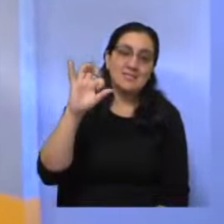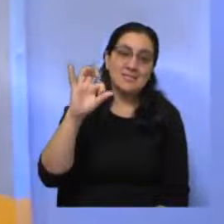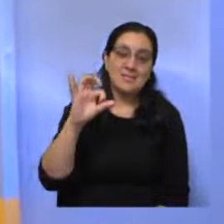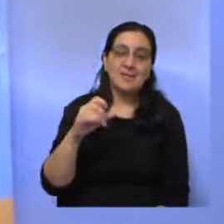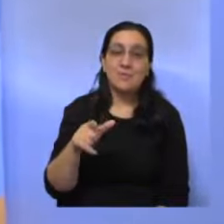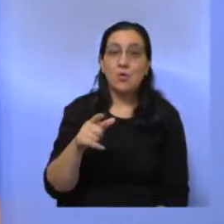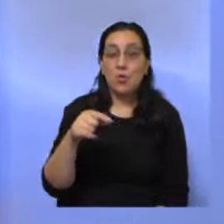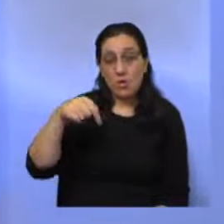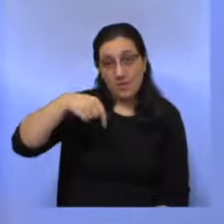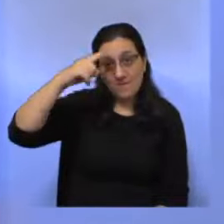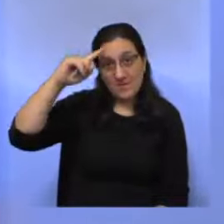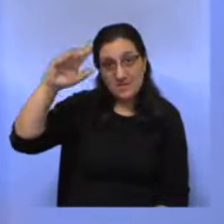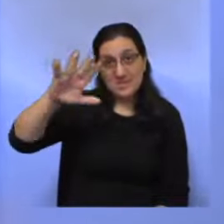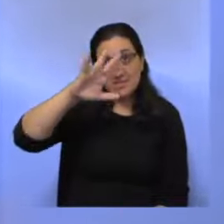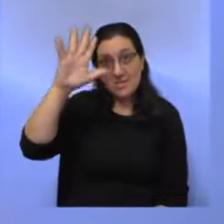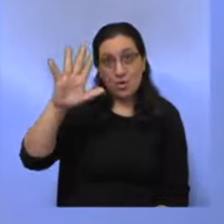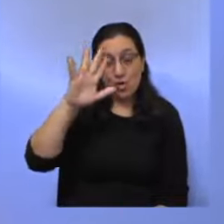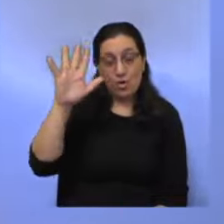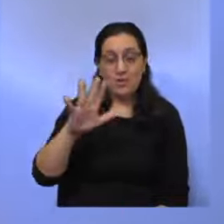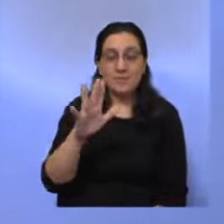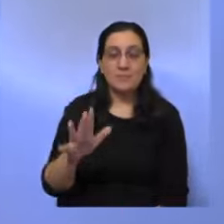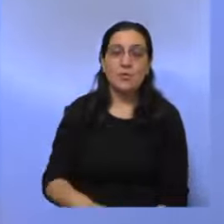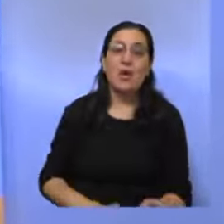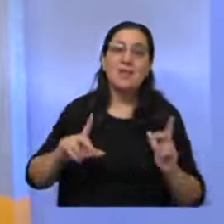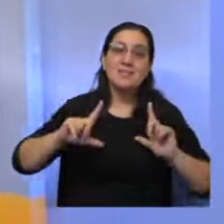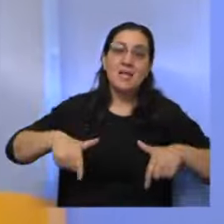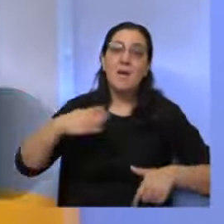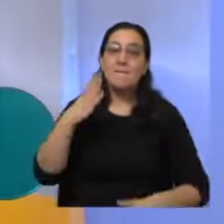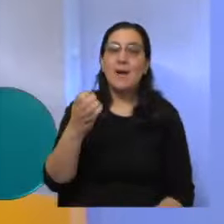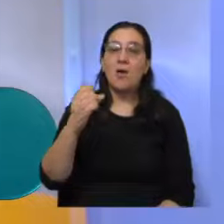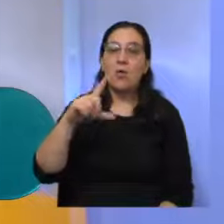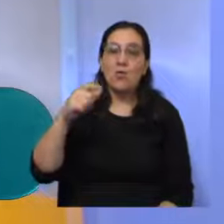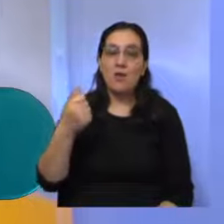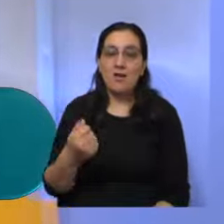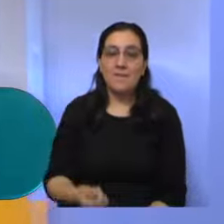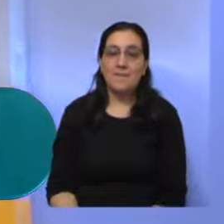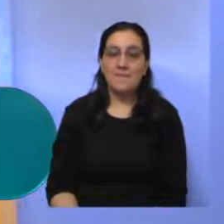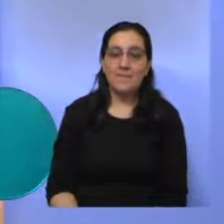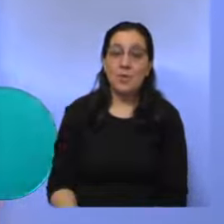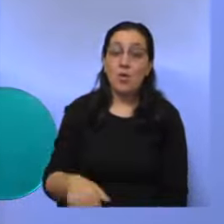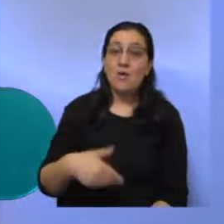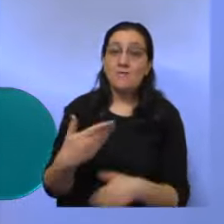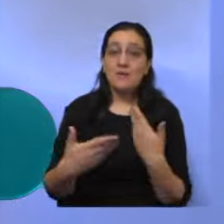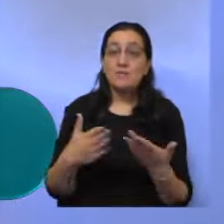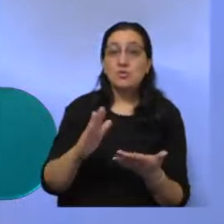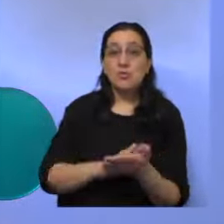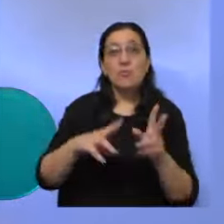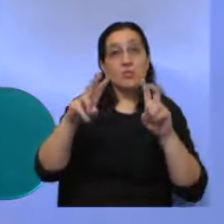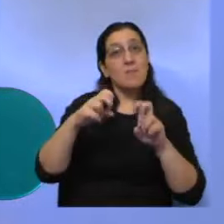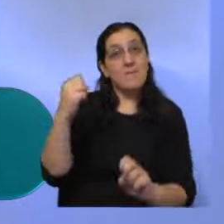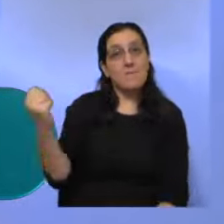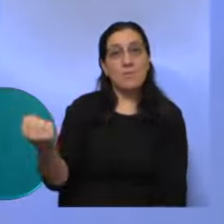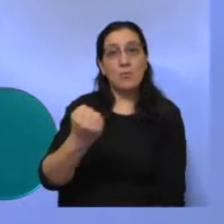de Psicoloviva, señores y señores, con nuestra licenciada, obviamente, Paola Bertisbrol. Hoy vamos a hablar de un tema muy